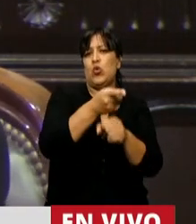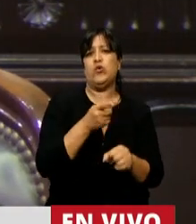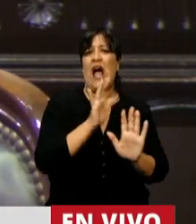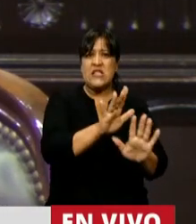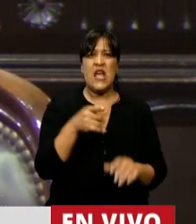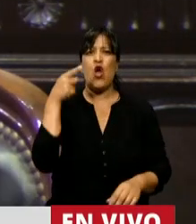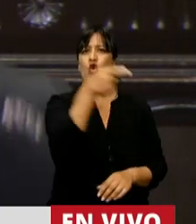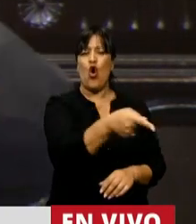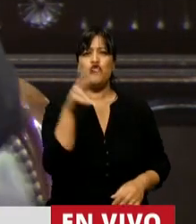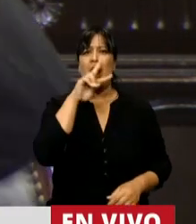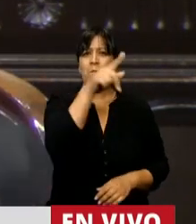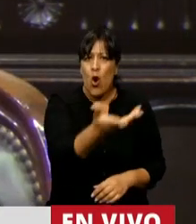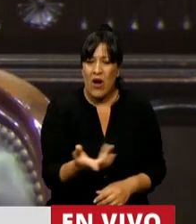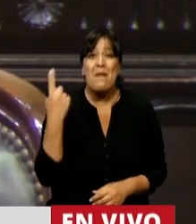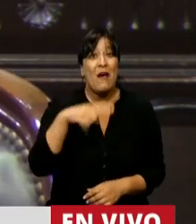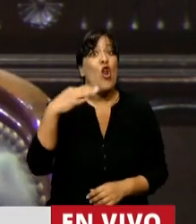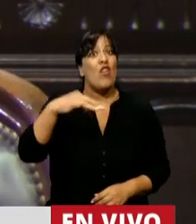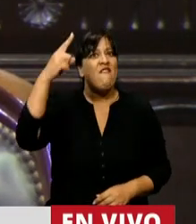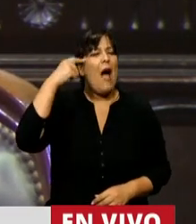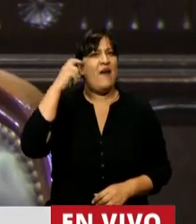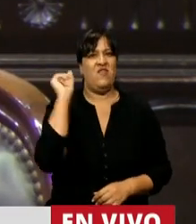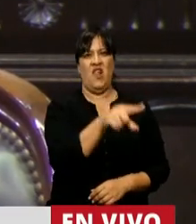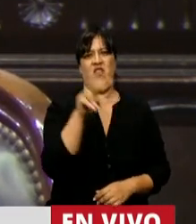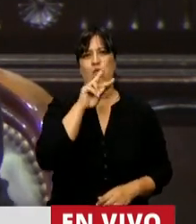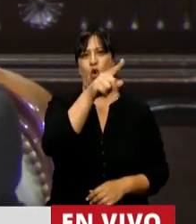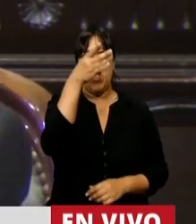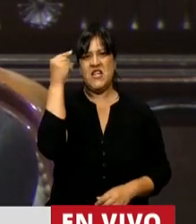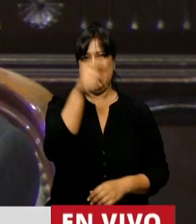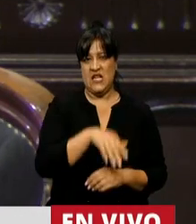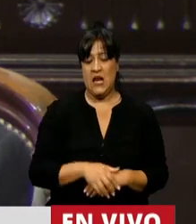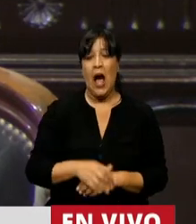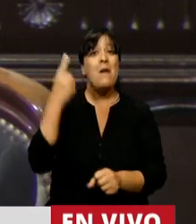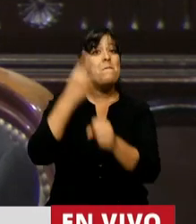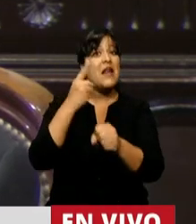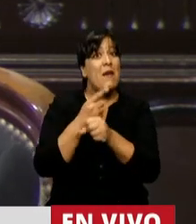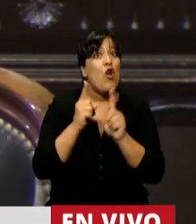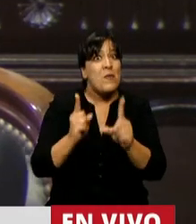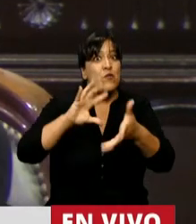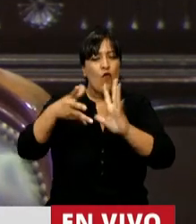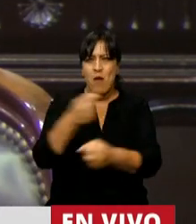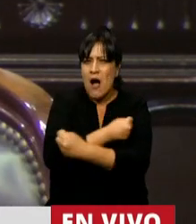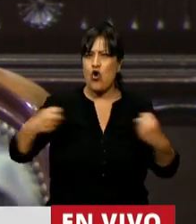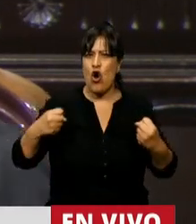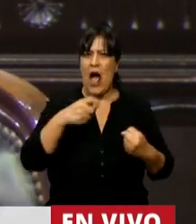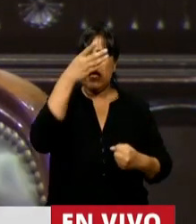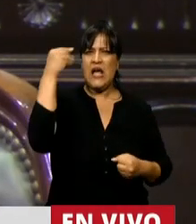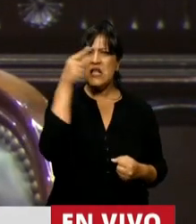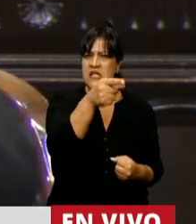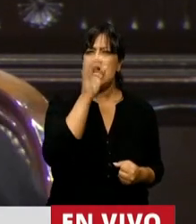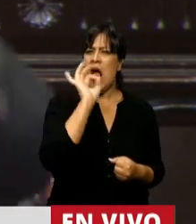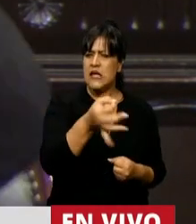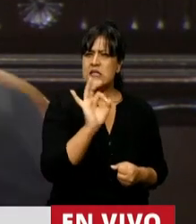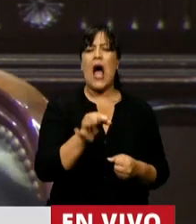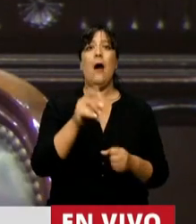una mujer de la que tendrían que aprender muchísimo. En principio, ese coraje político de